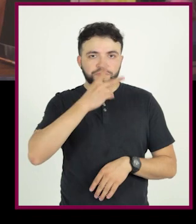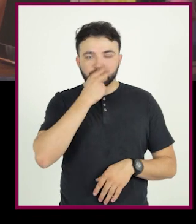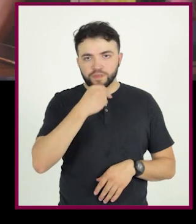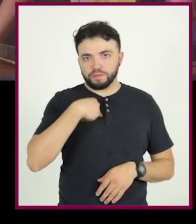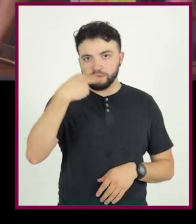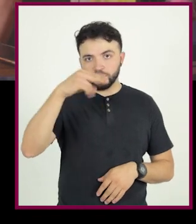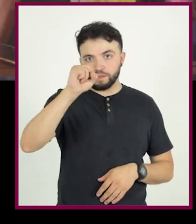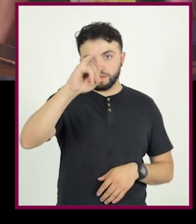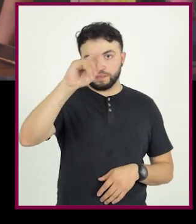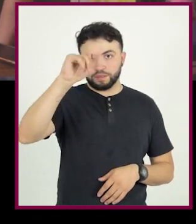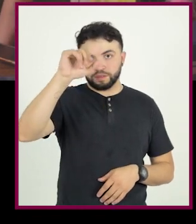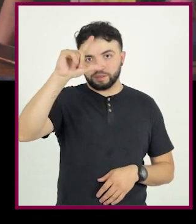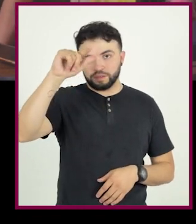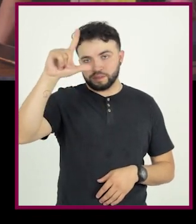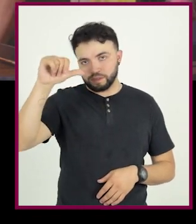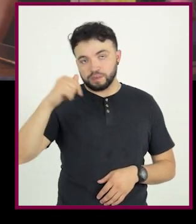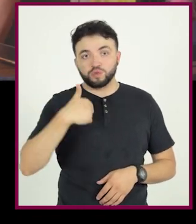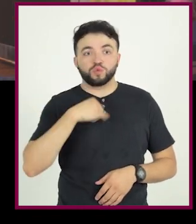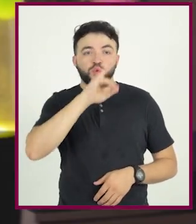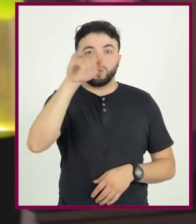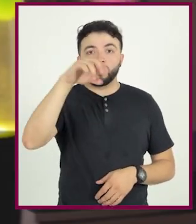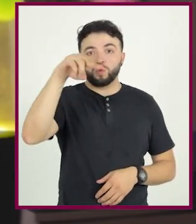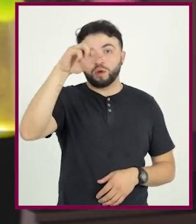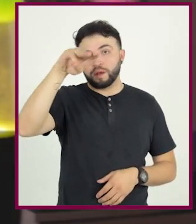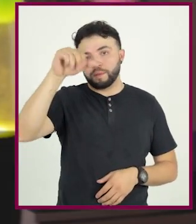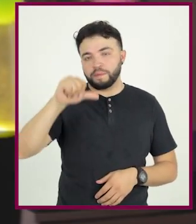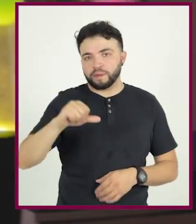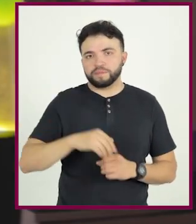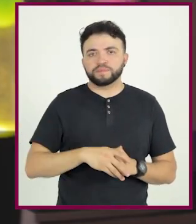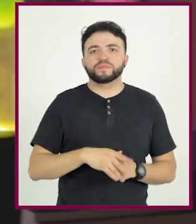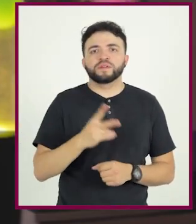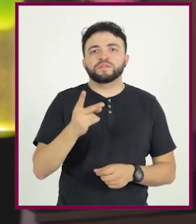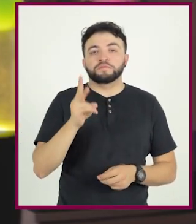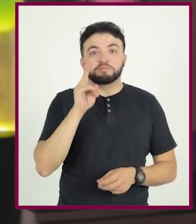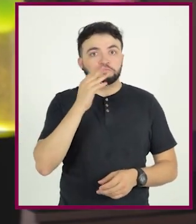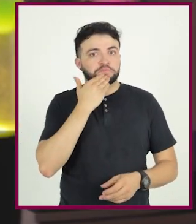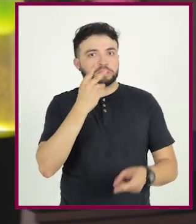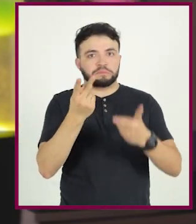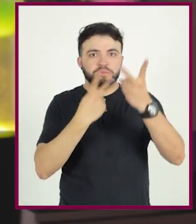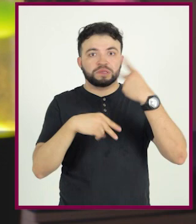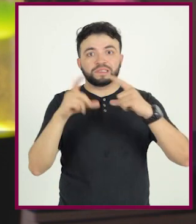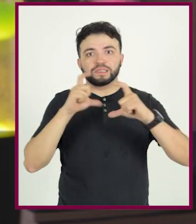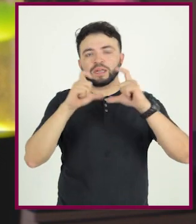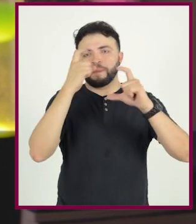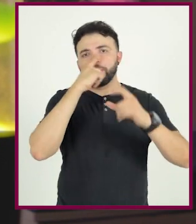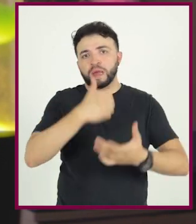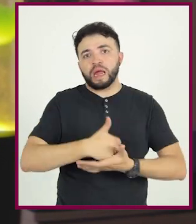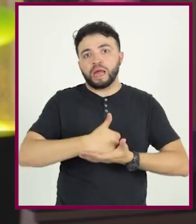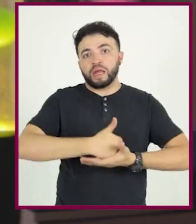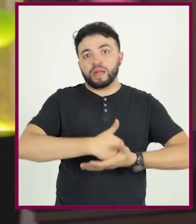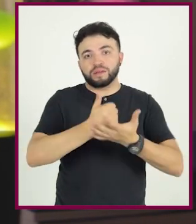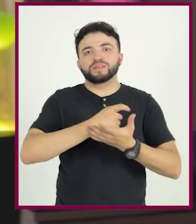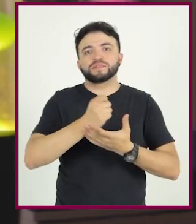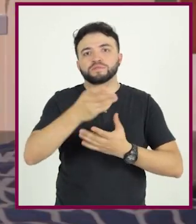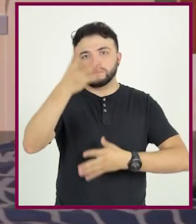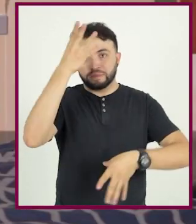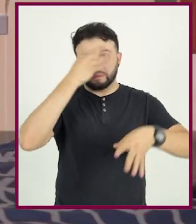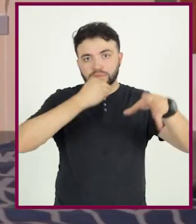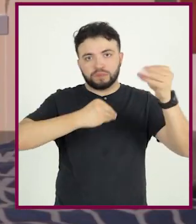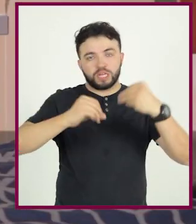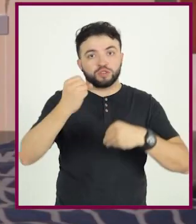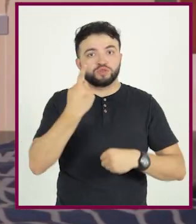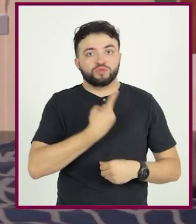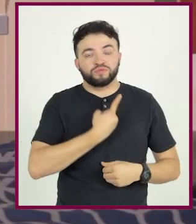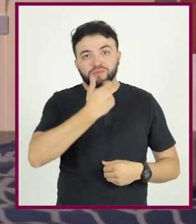amigas y amigos, soy Citlali. Y yo, Juanma. Les damos la bienvenida a este videoblog dedicado a apoyar su autoaprendizaje. En